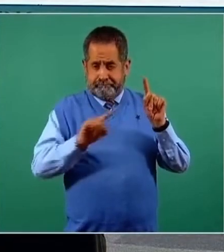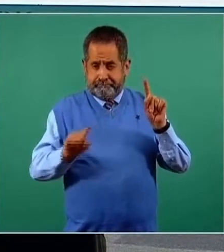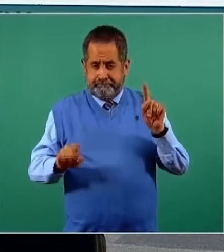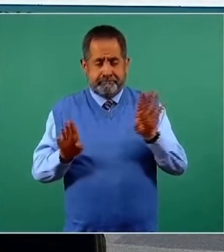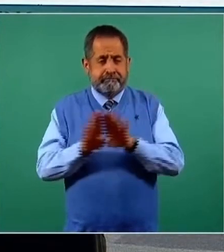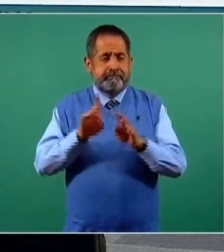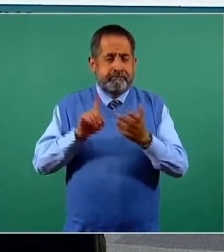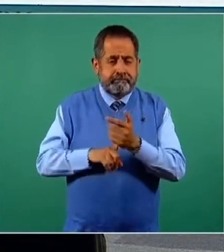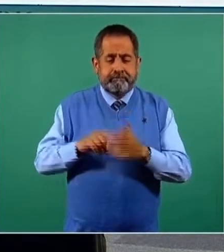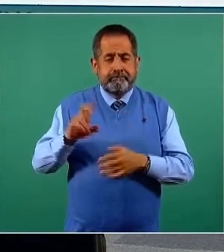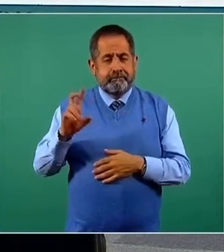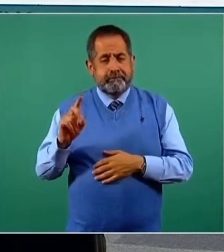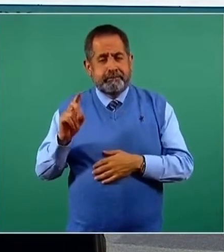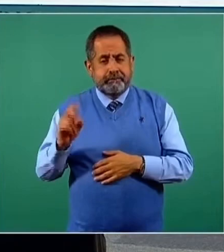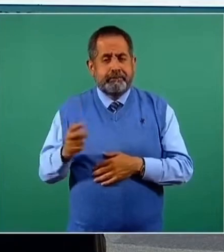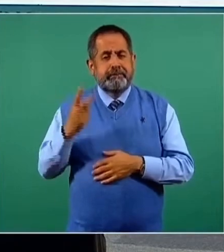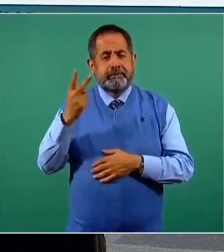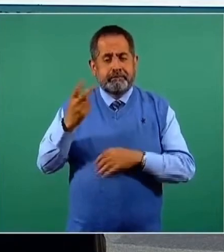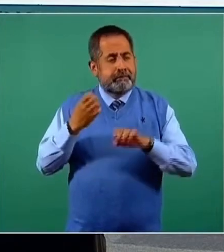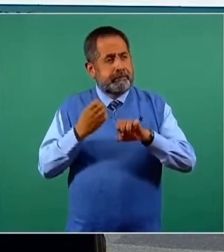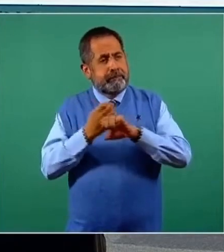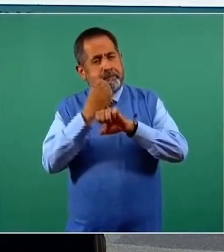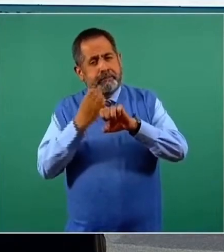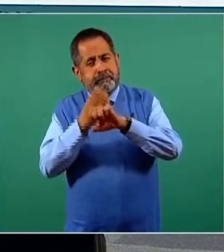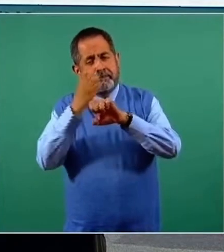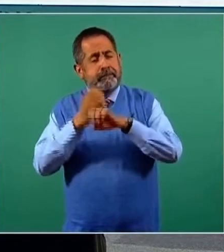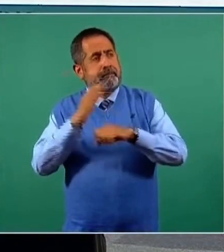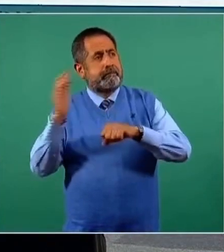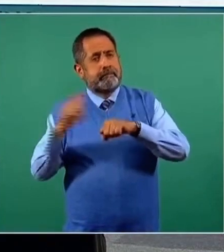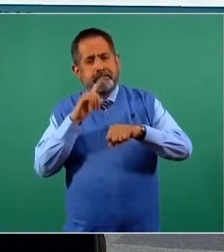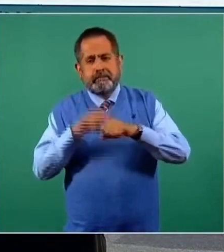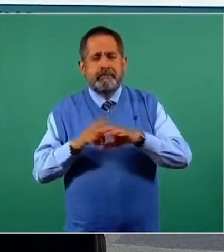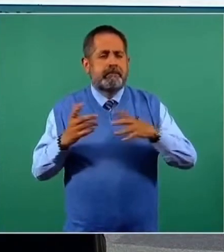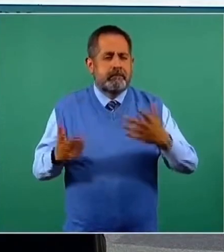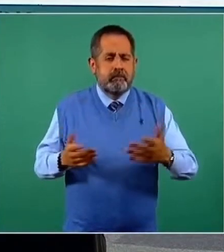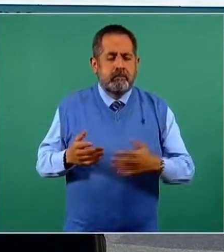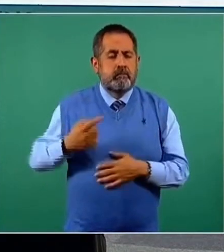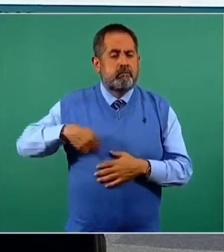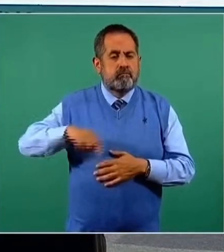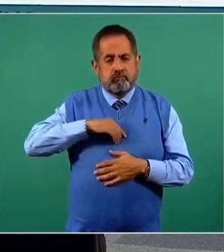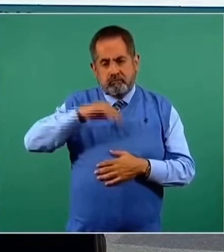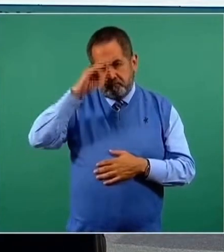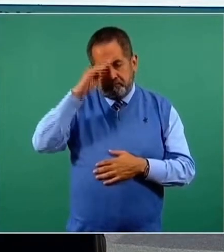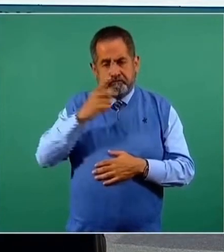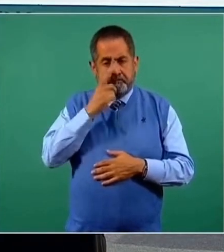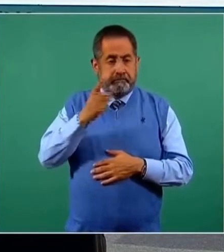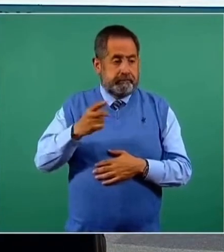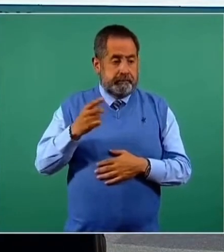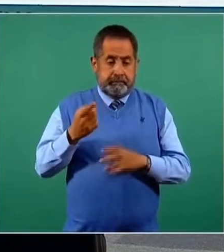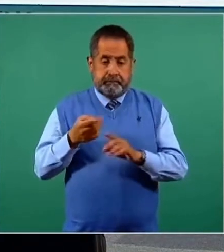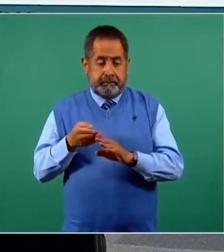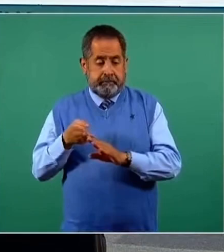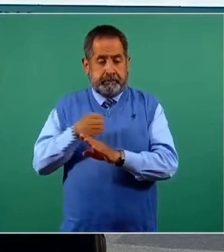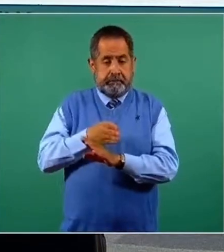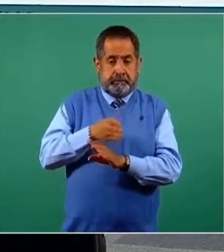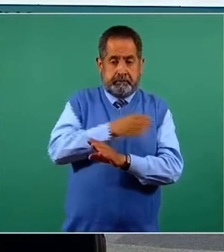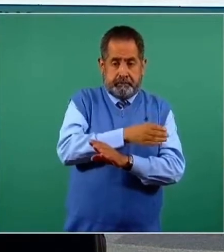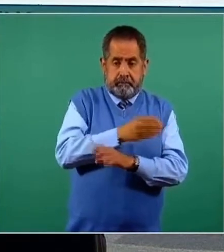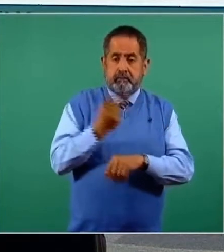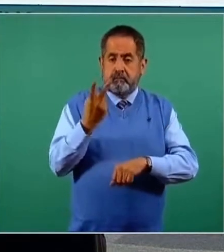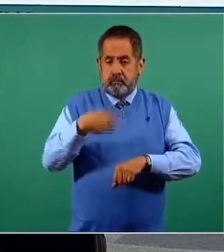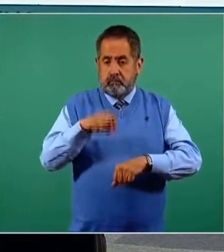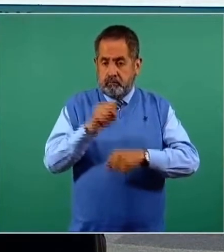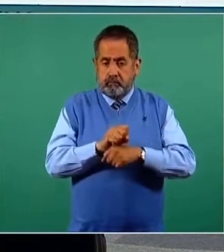comportamiento de las 32 entidades federativas, es que decimos que entre las dos últimas semanas graficadas, entre